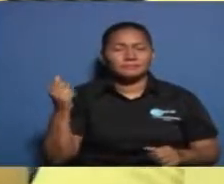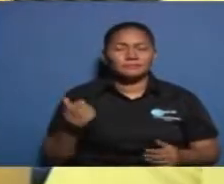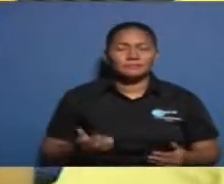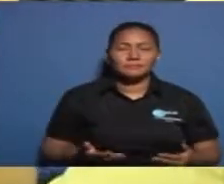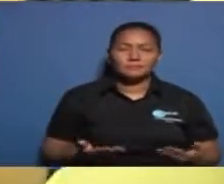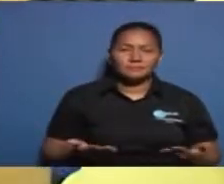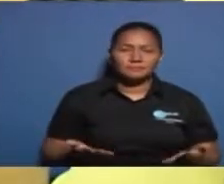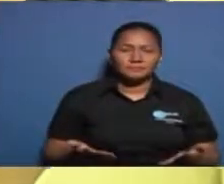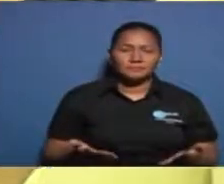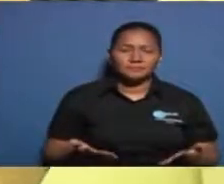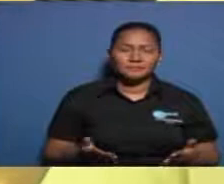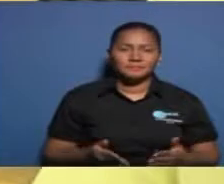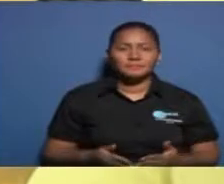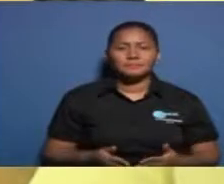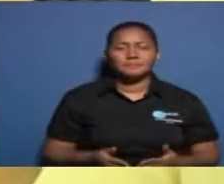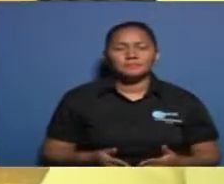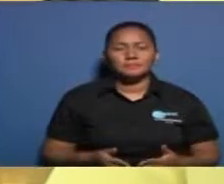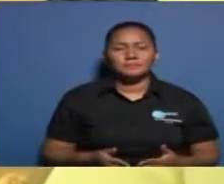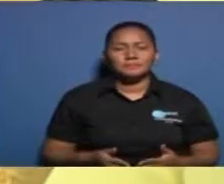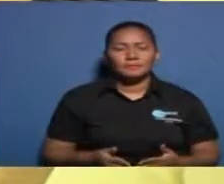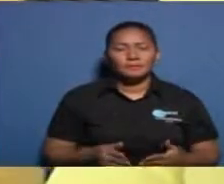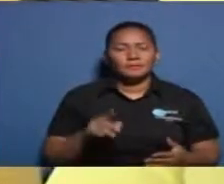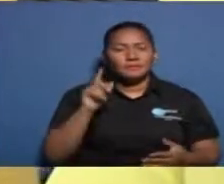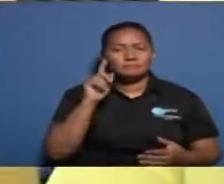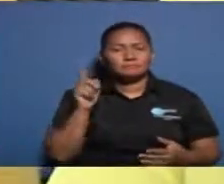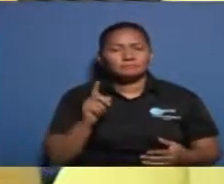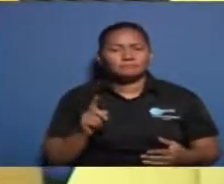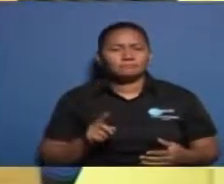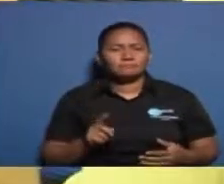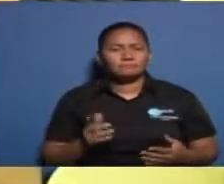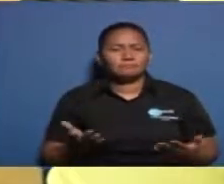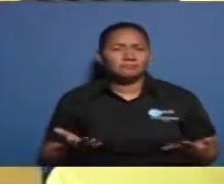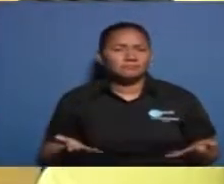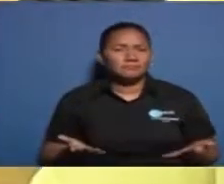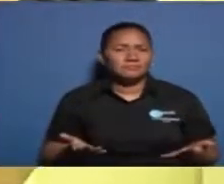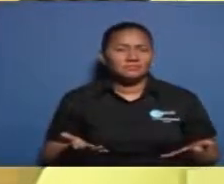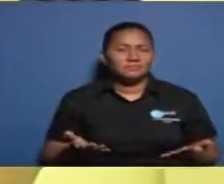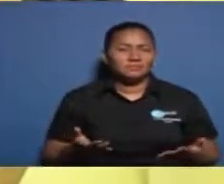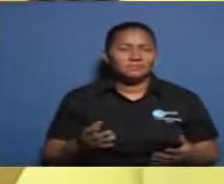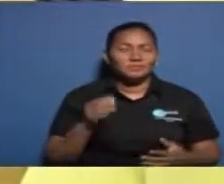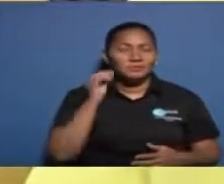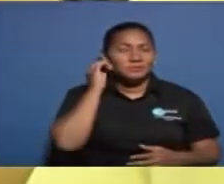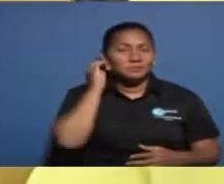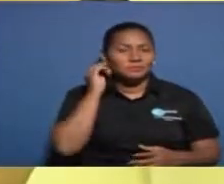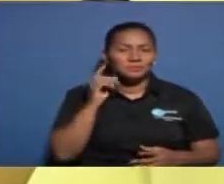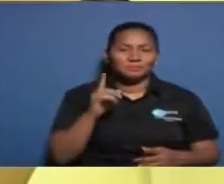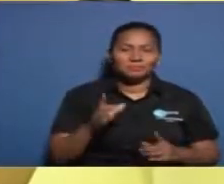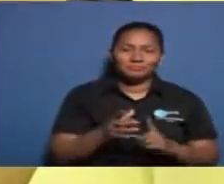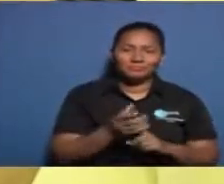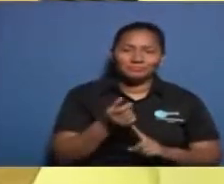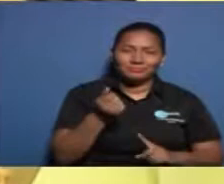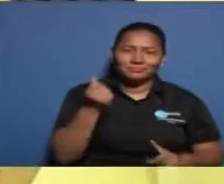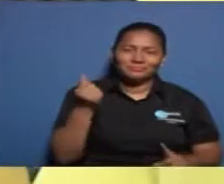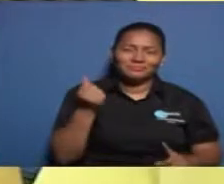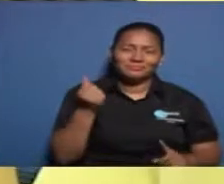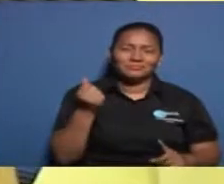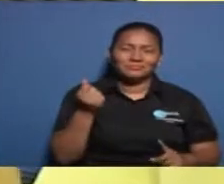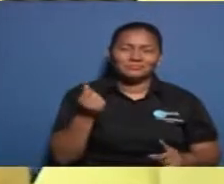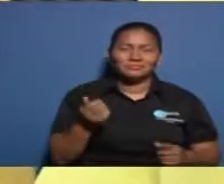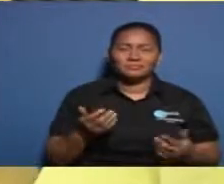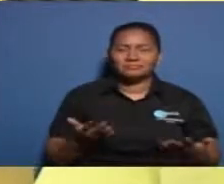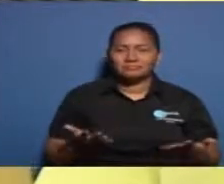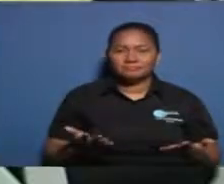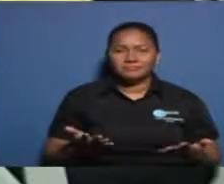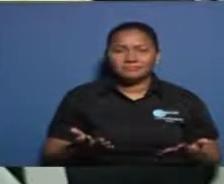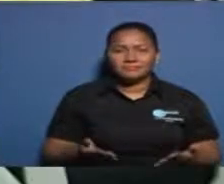siempre lo logramos y a veces se pregunta de qué por qué hace una sola cosa la del amor nació solamente una cosa hace más de una la dolores cumple muchos